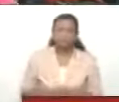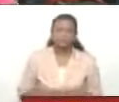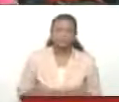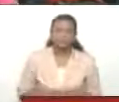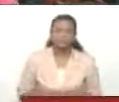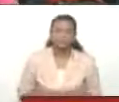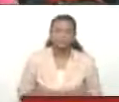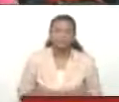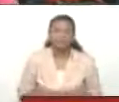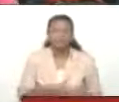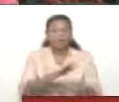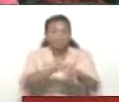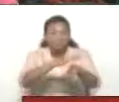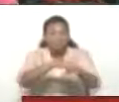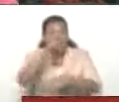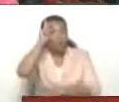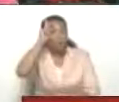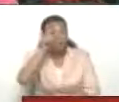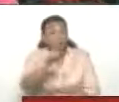Profesor,